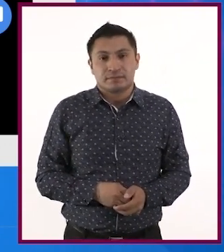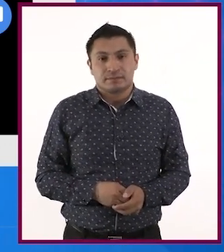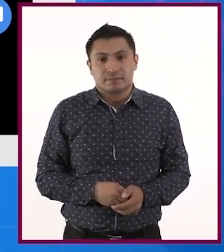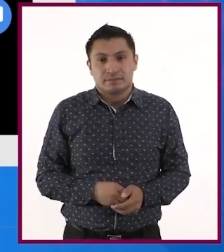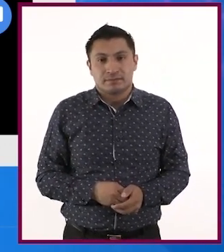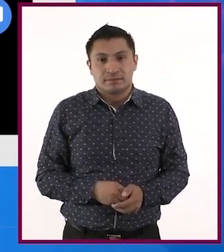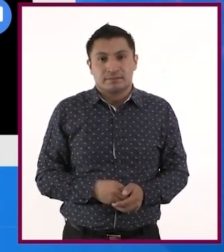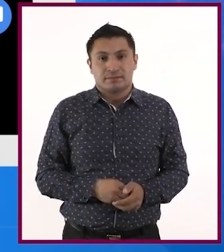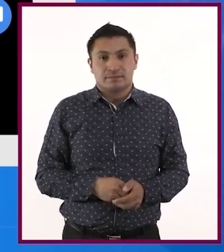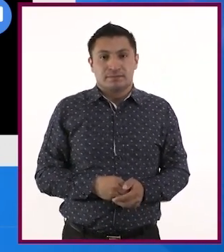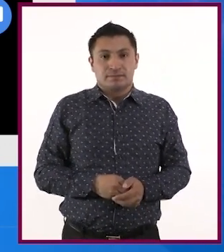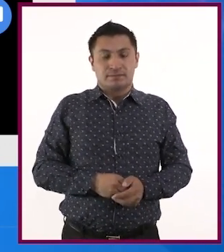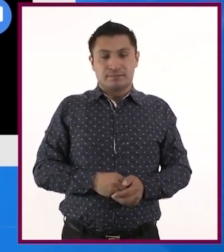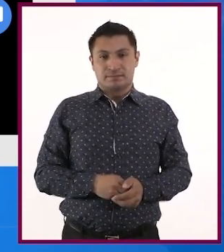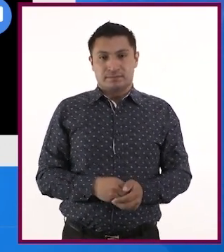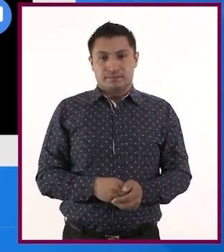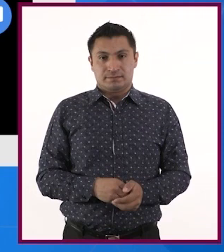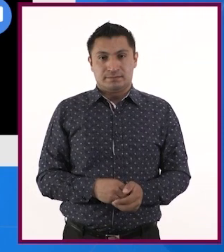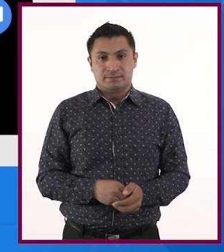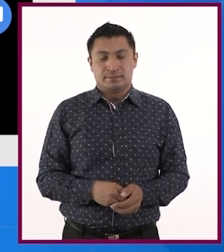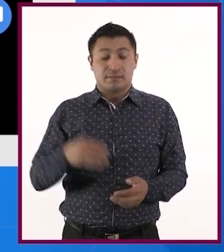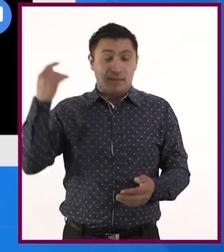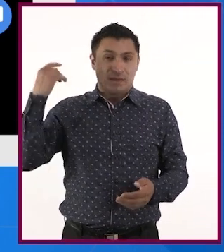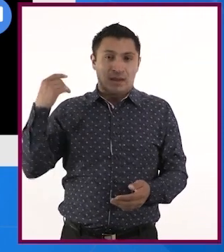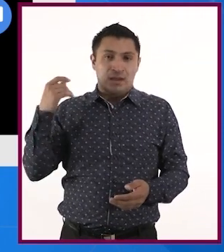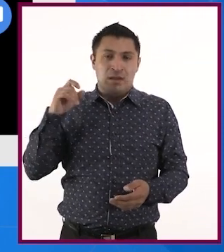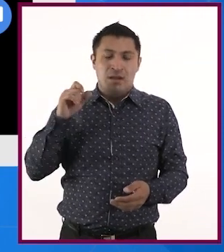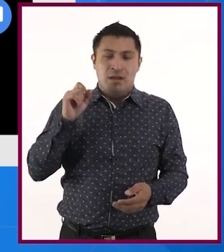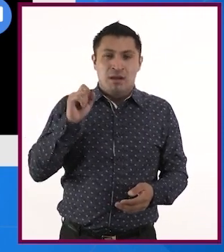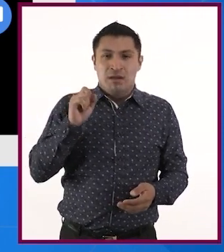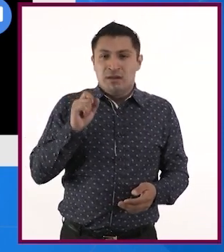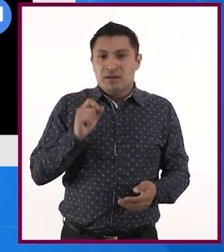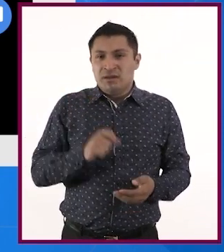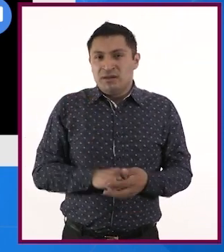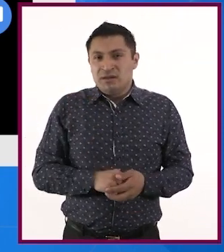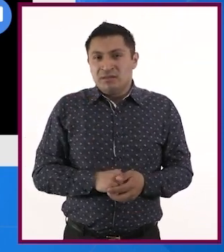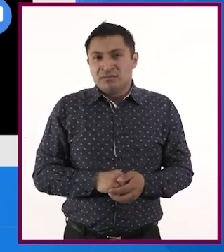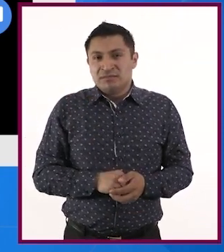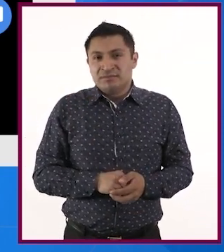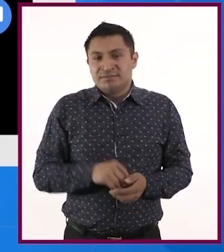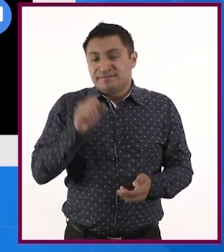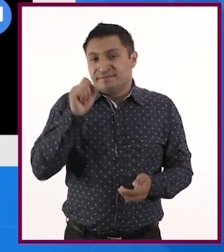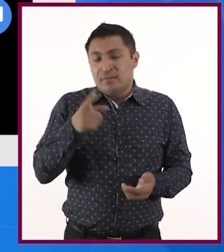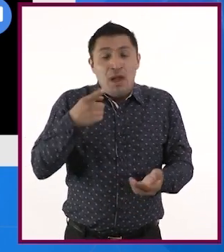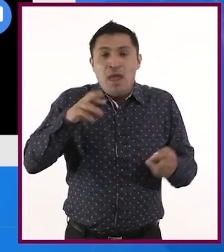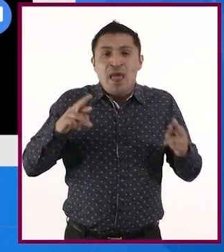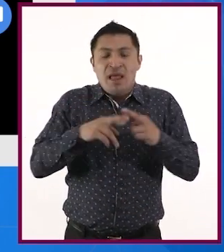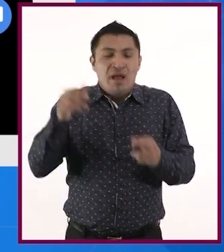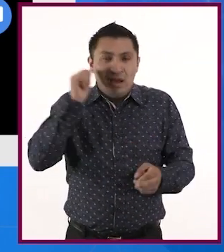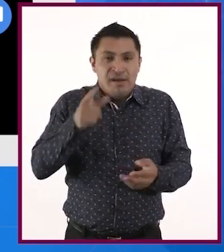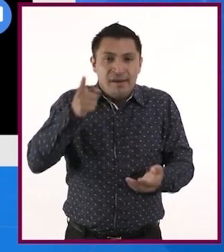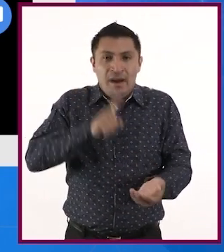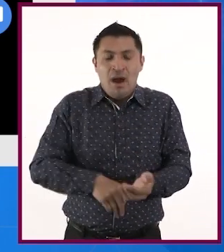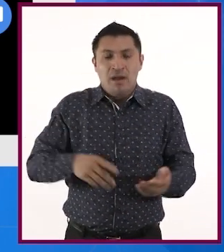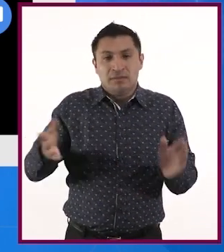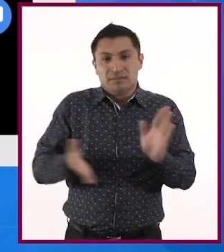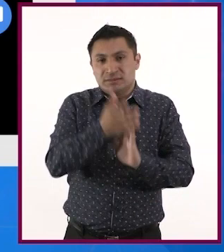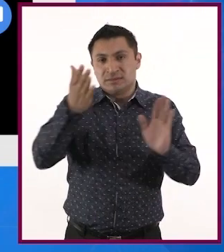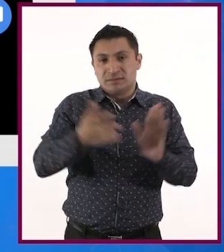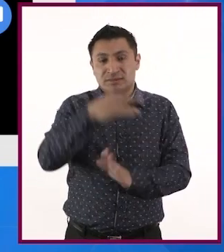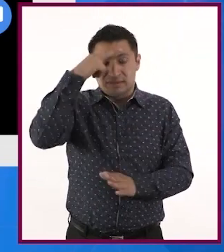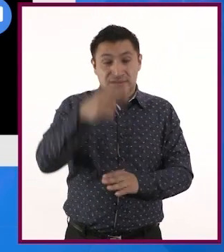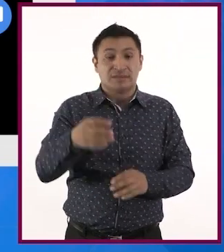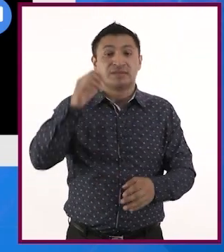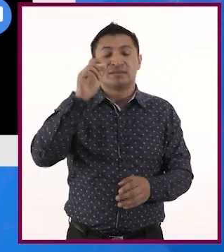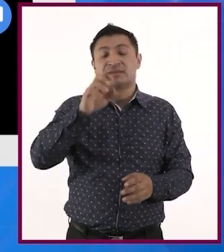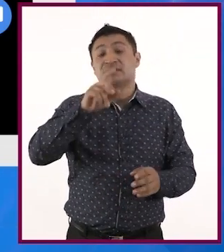imbricado en la fundación misma de México, ¿sí? Desde mundos ancestrales ha habido